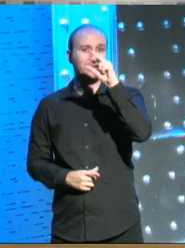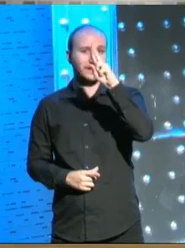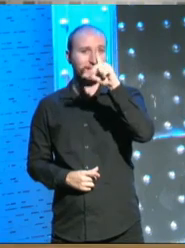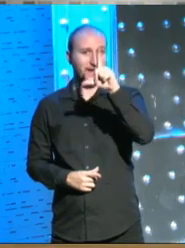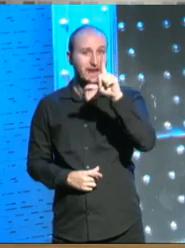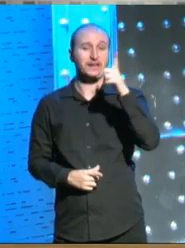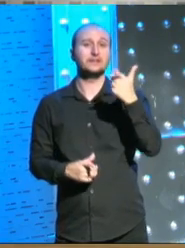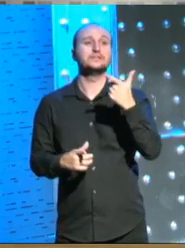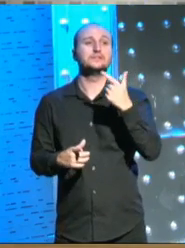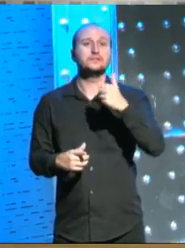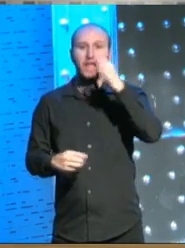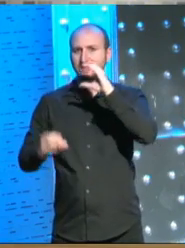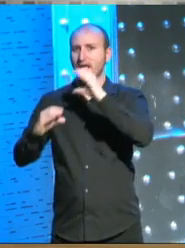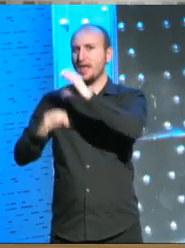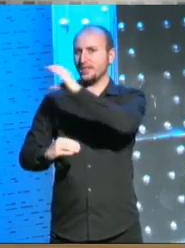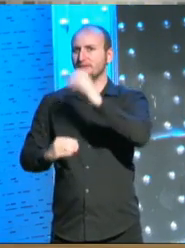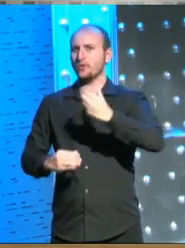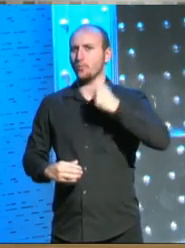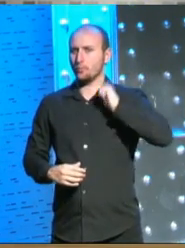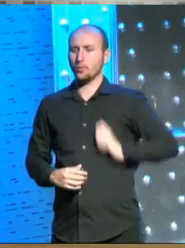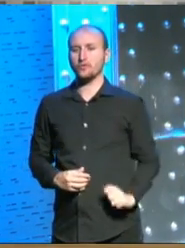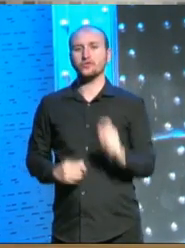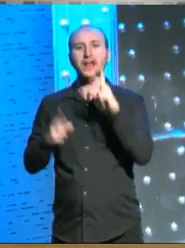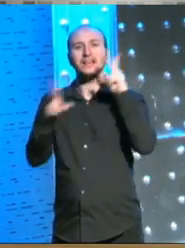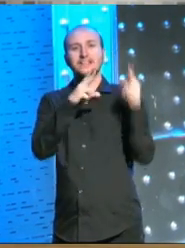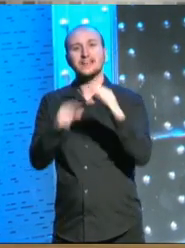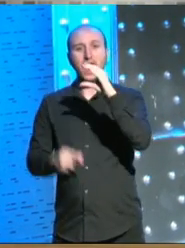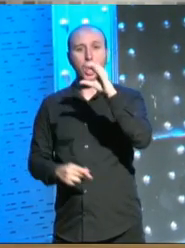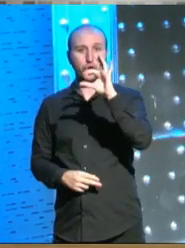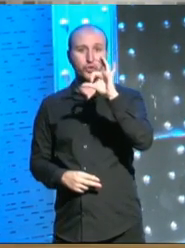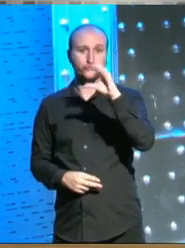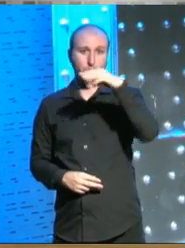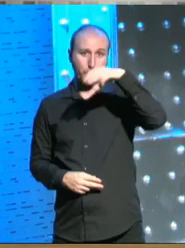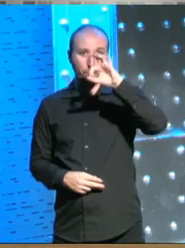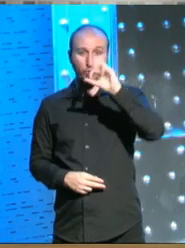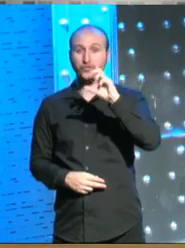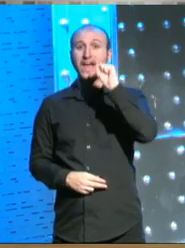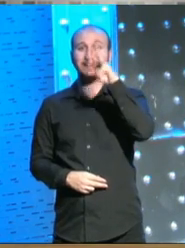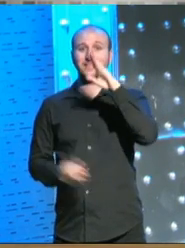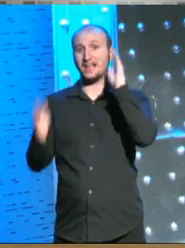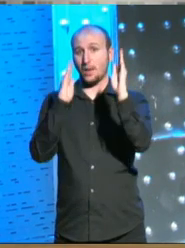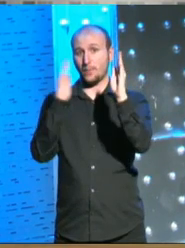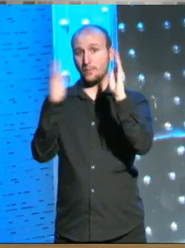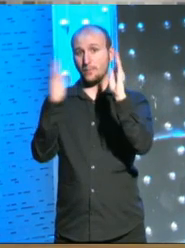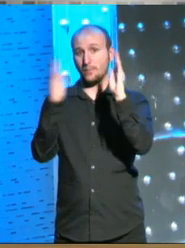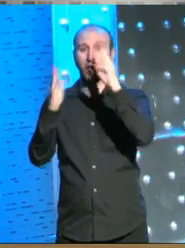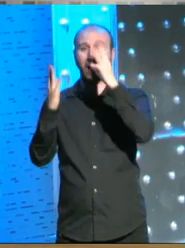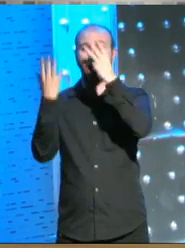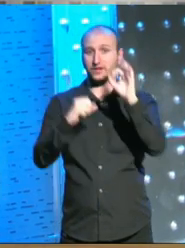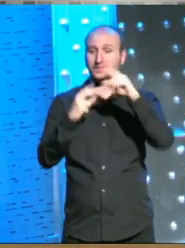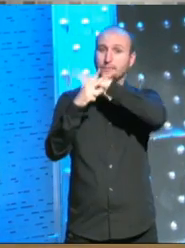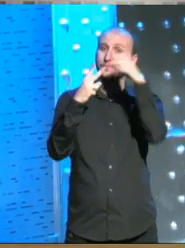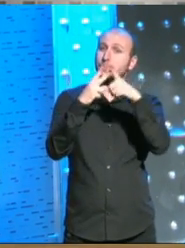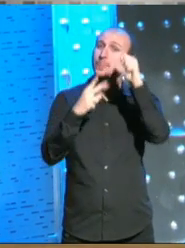gran científico, hace la serie Cosmos en 13 capítulos del año 80. Arthur Clarke,